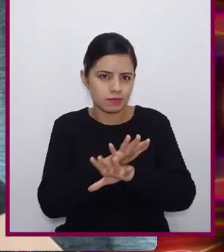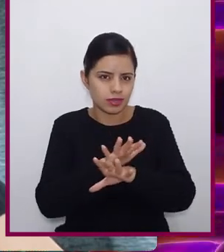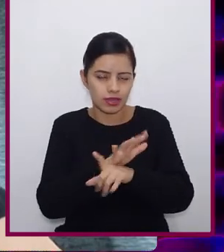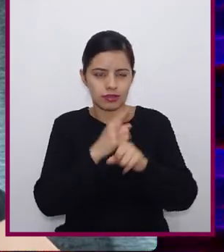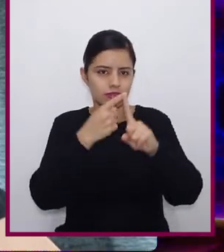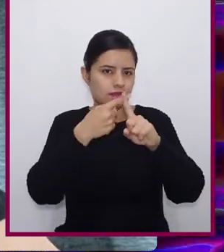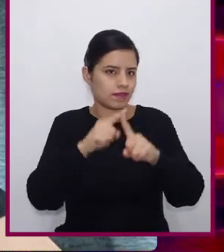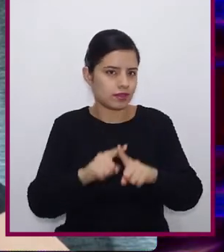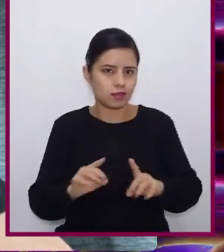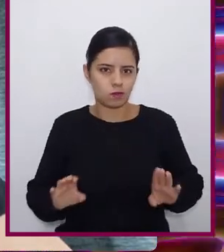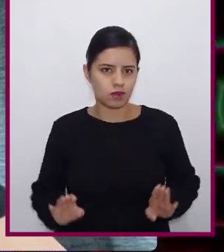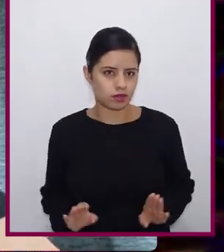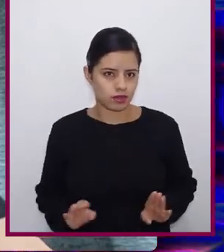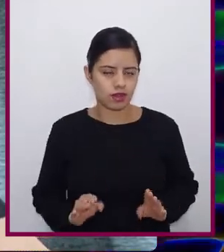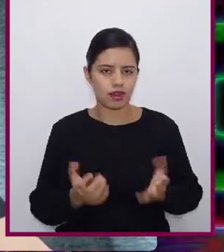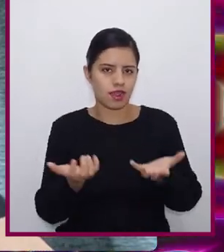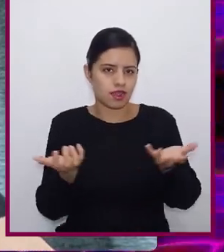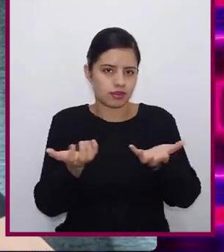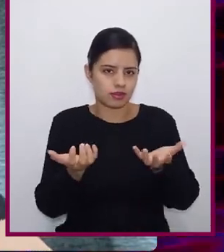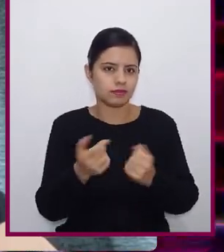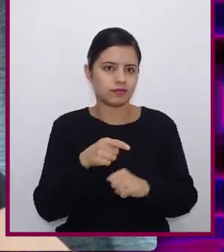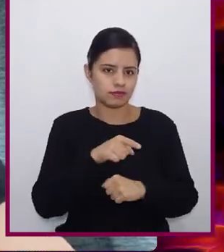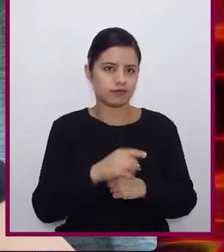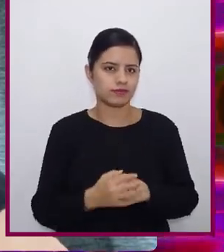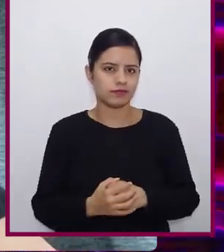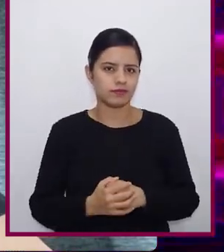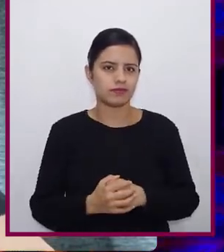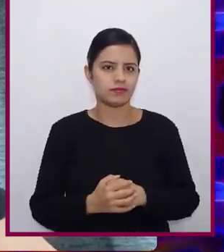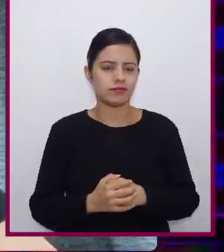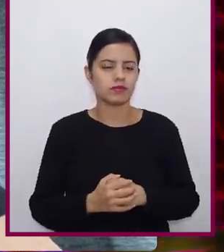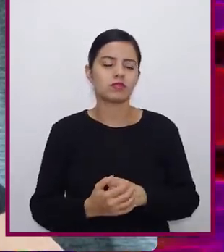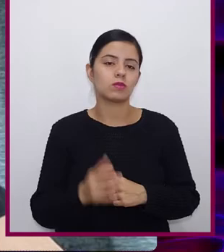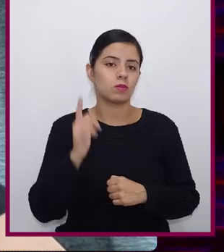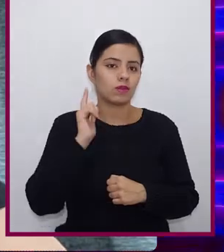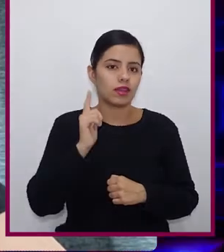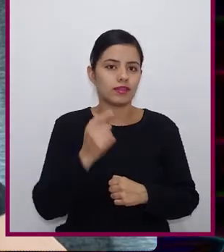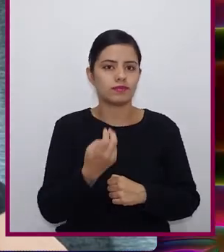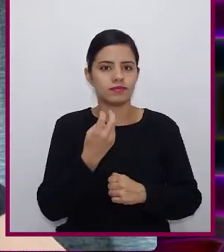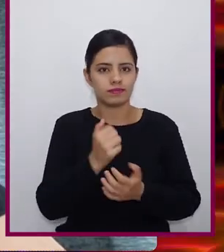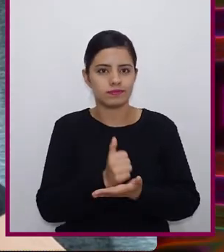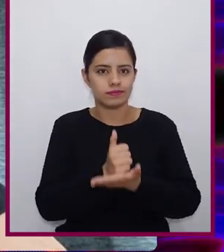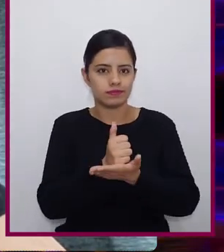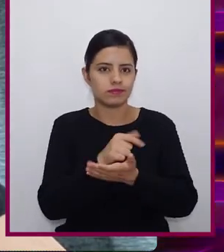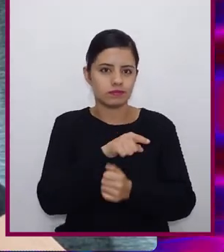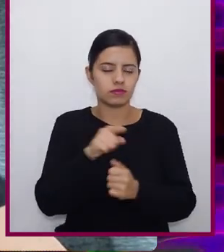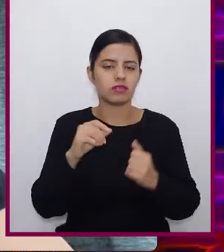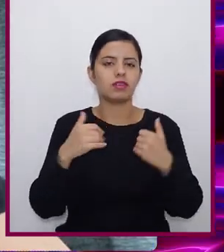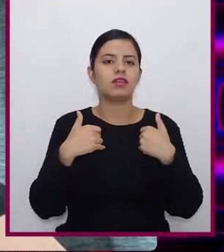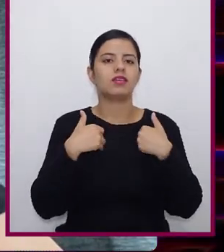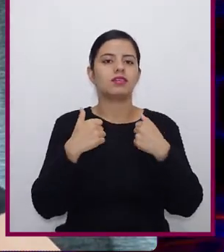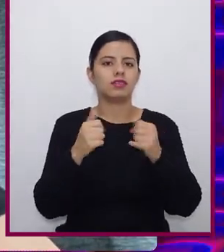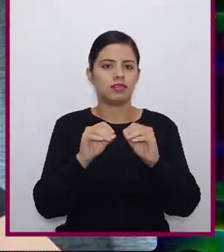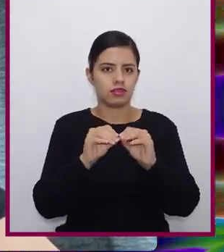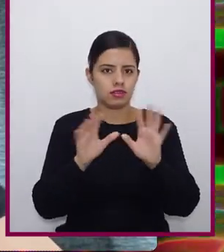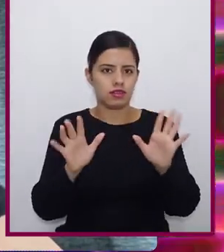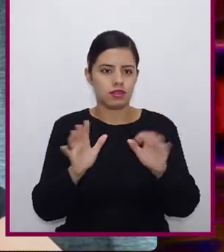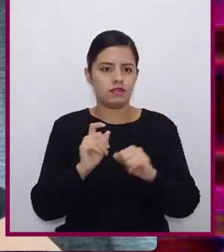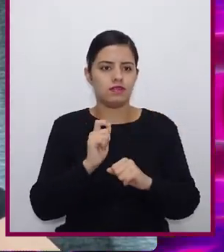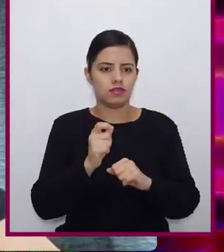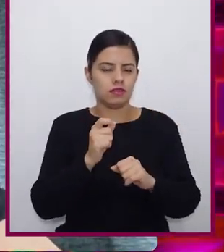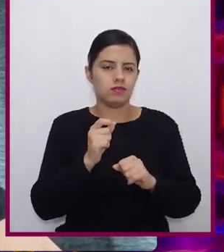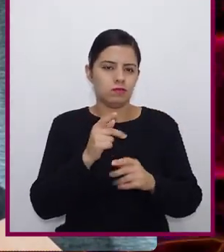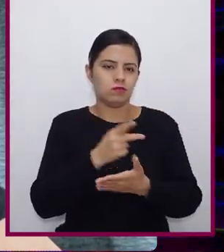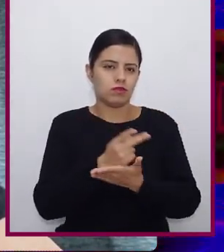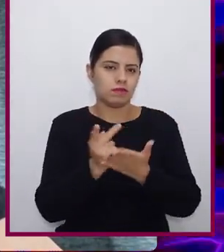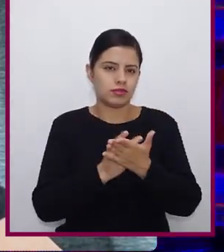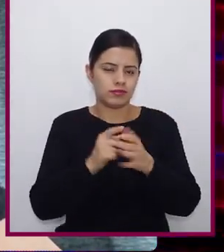condiciones que afecten al objeto. Espero que esto les haya aclarado un poco más sobre el paradigma de